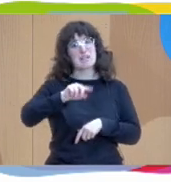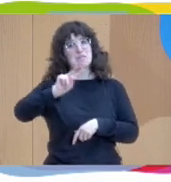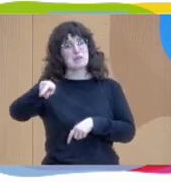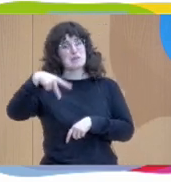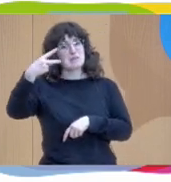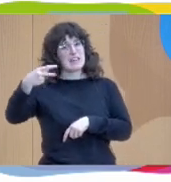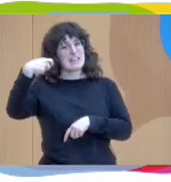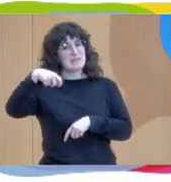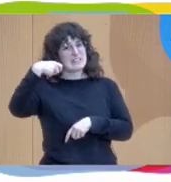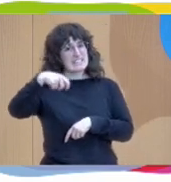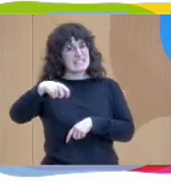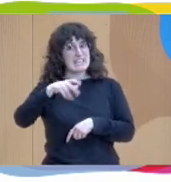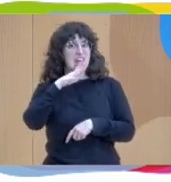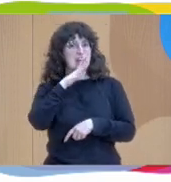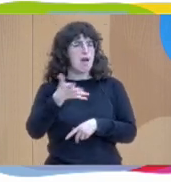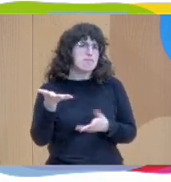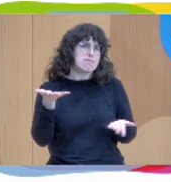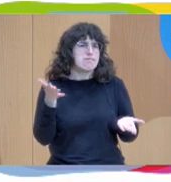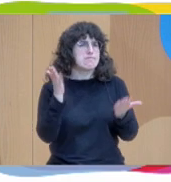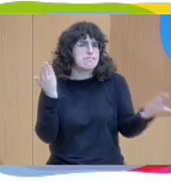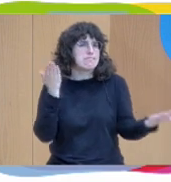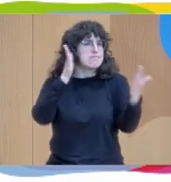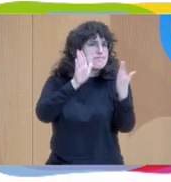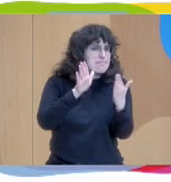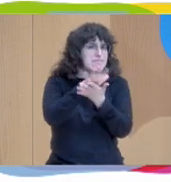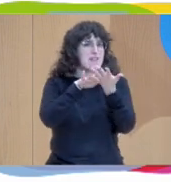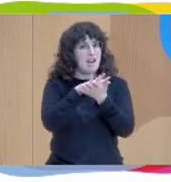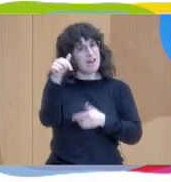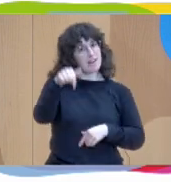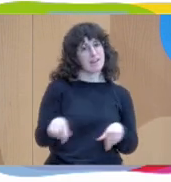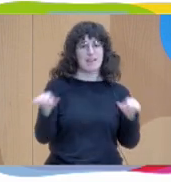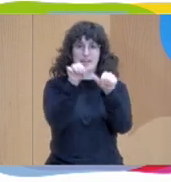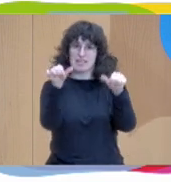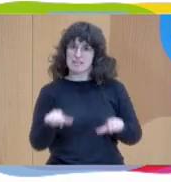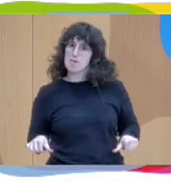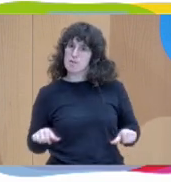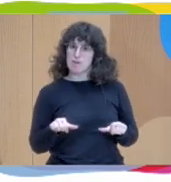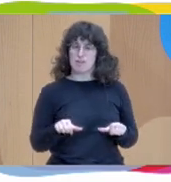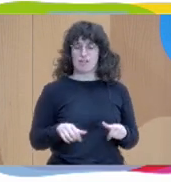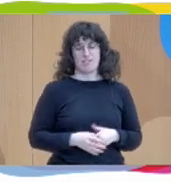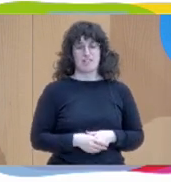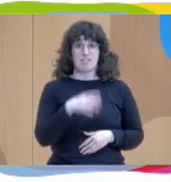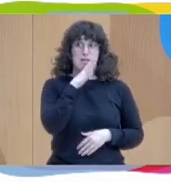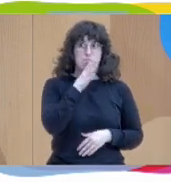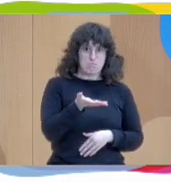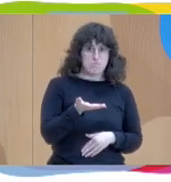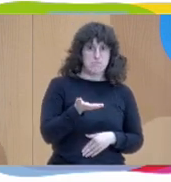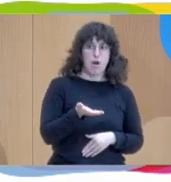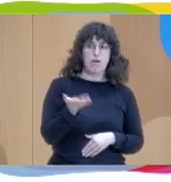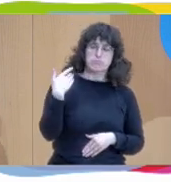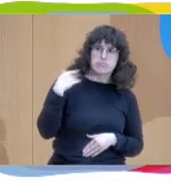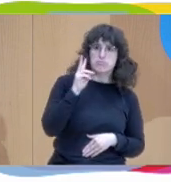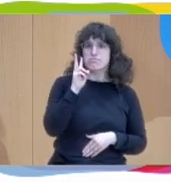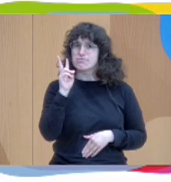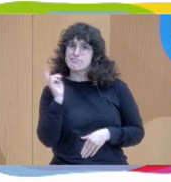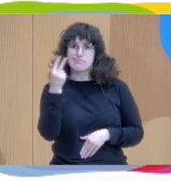acercamos a a este modelo eh Pues bien sabíamos conocíamos experiencias de trabajo que se desarrollaban sobre